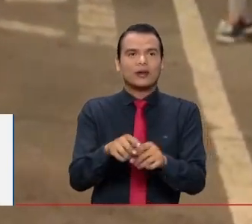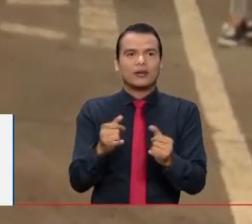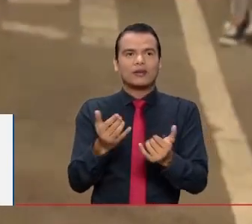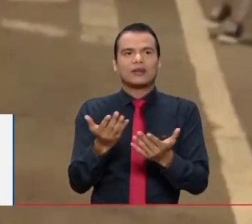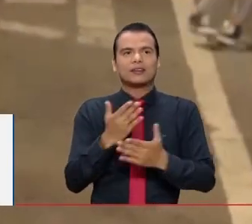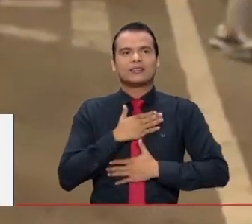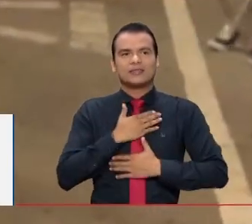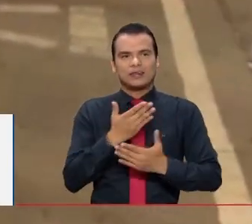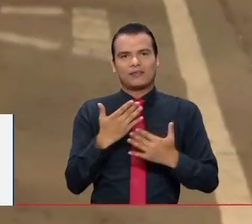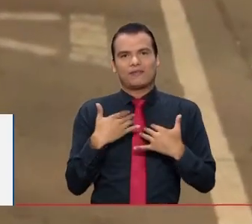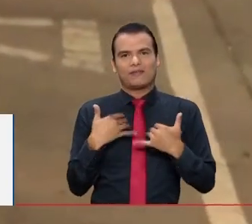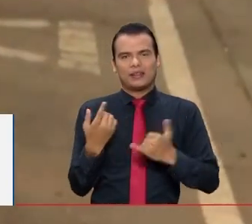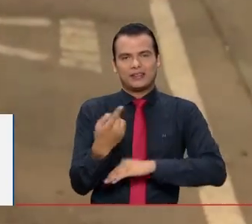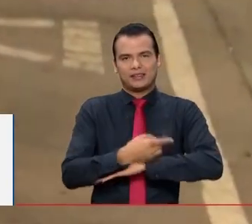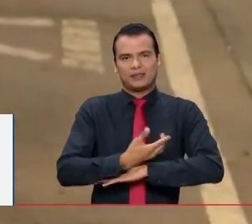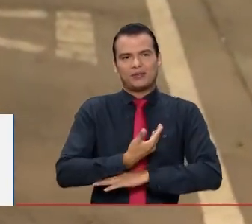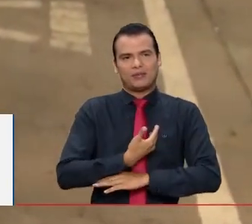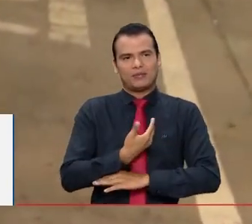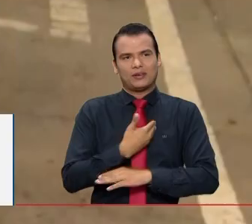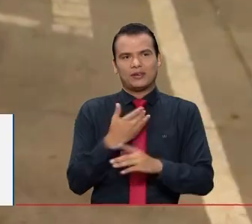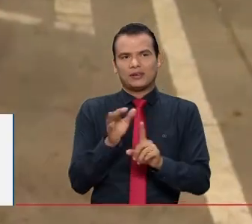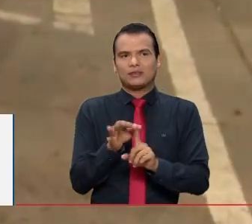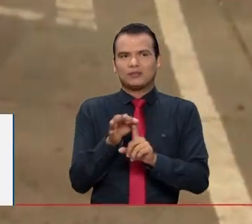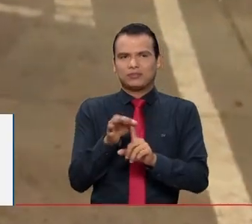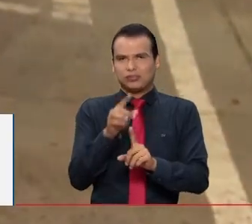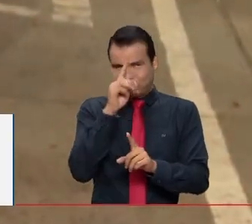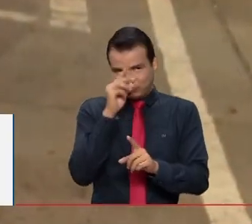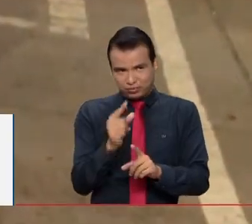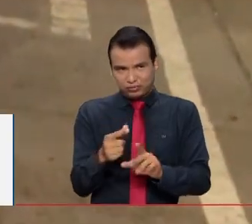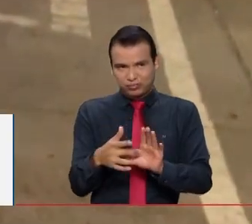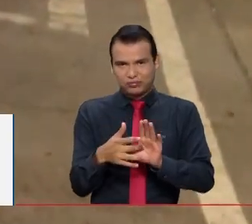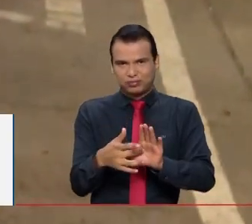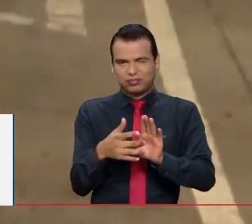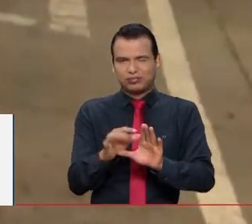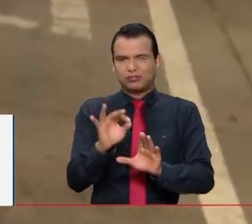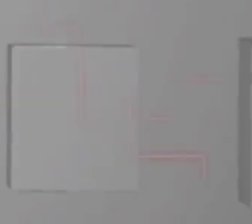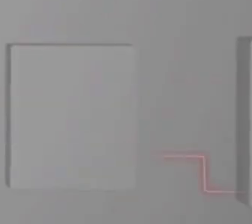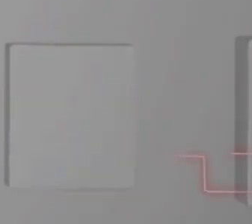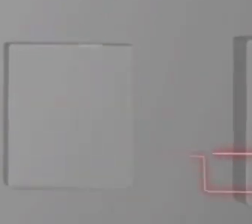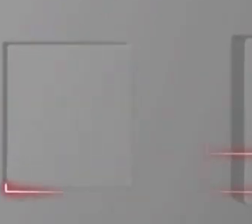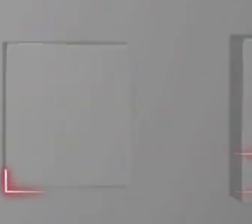día a mi mamá. Gracias por ser una mujer tan guerrera y ejemplo para todos nosotros.